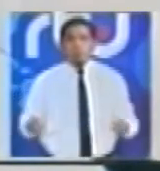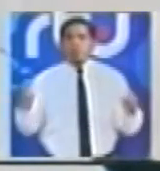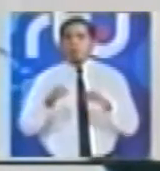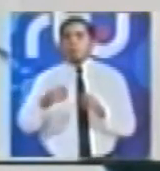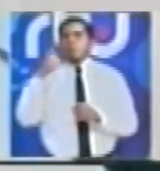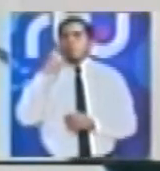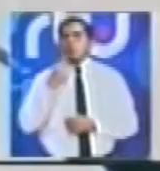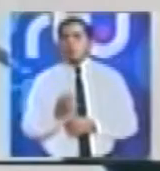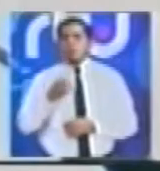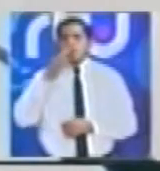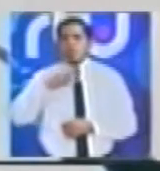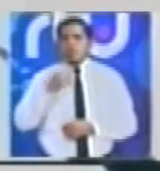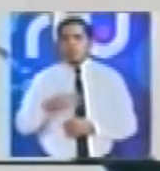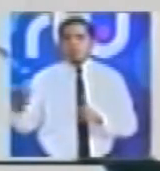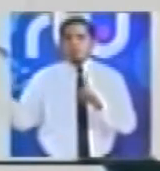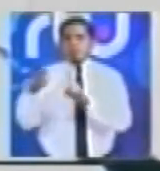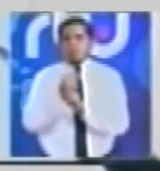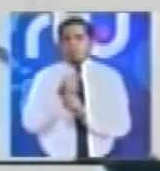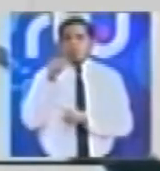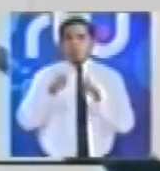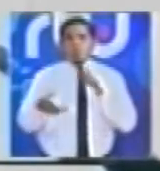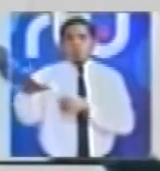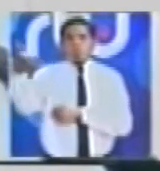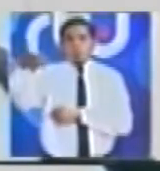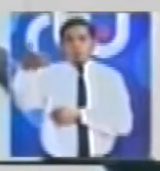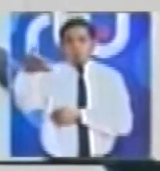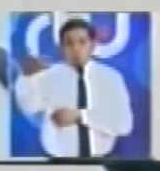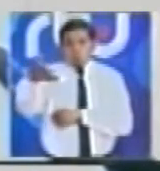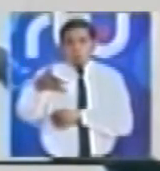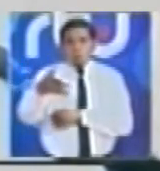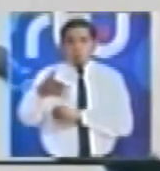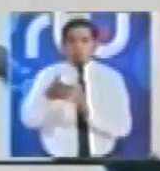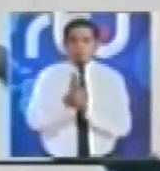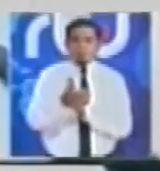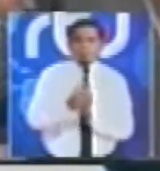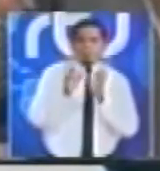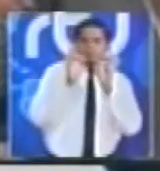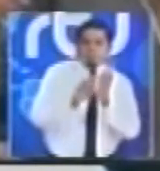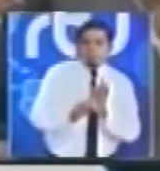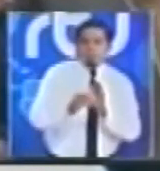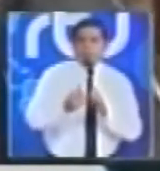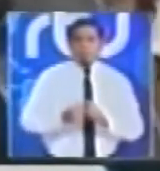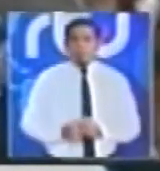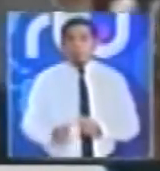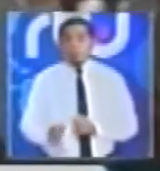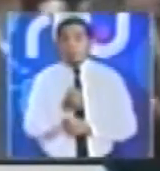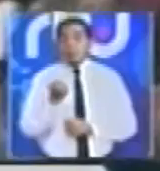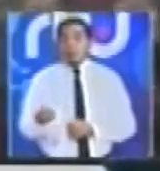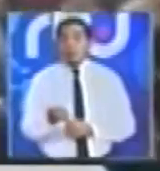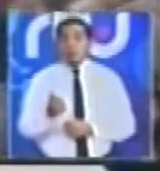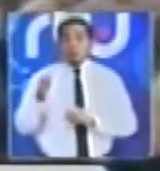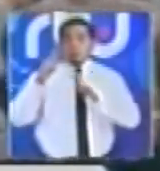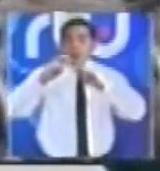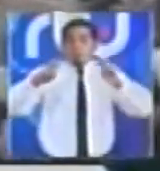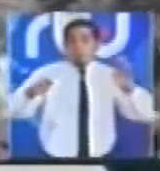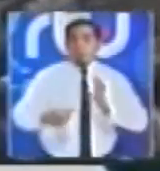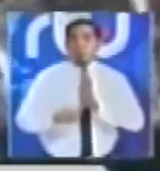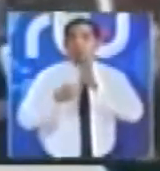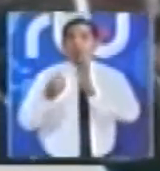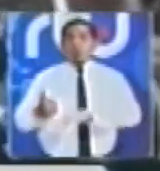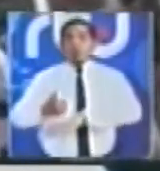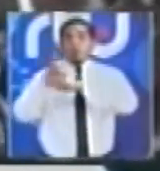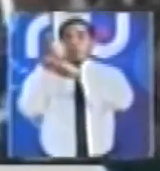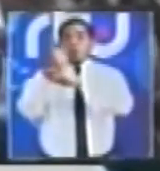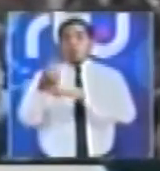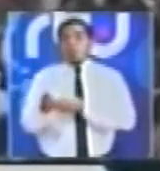no solamente identificar a aquellos docentes que tienen estas habilidades, cualidades. Y es que los resultados permitirán a las autoridades de turno conocer